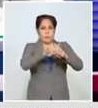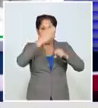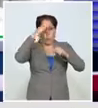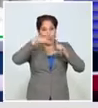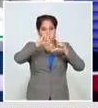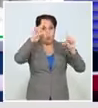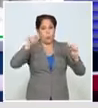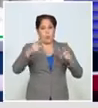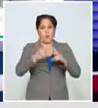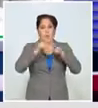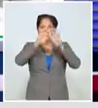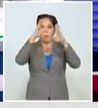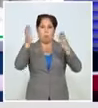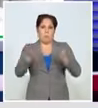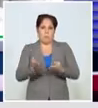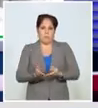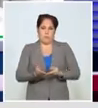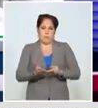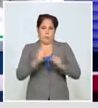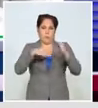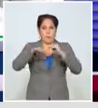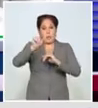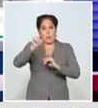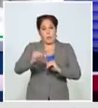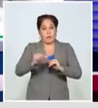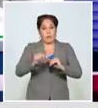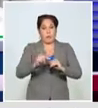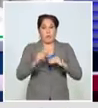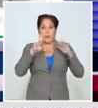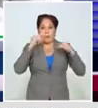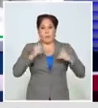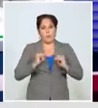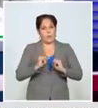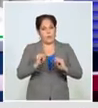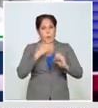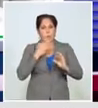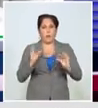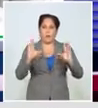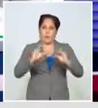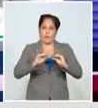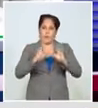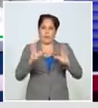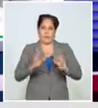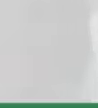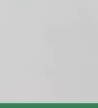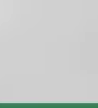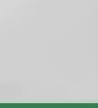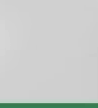ofrece cada día nuestro Ministerio de Salud Pública. Tenga usted muy buenos días.